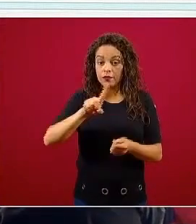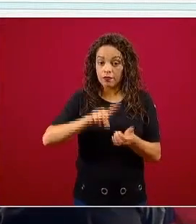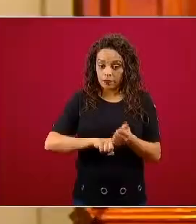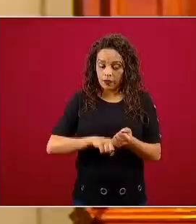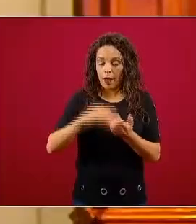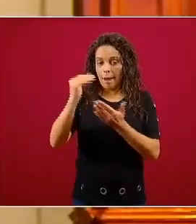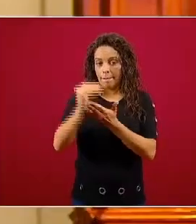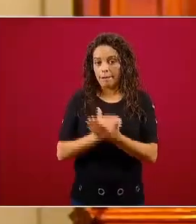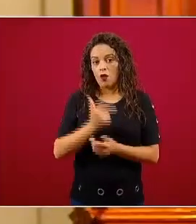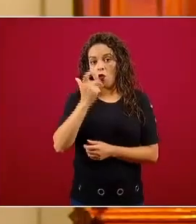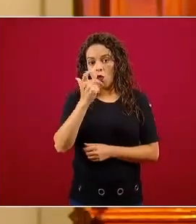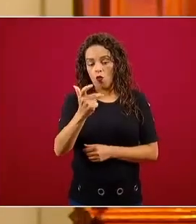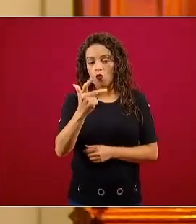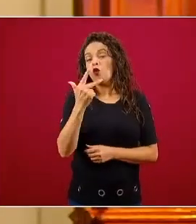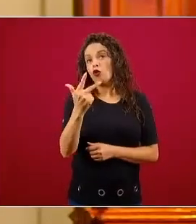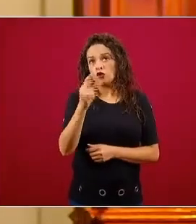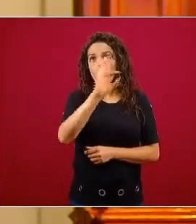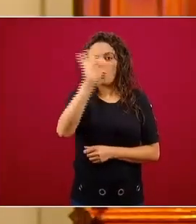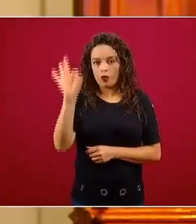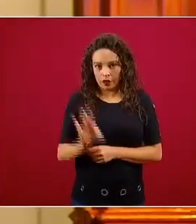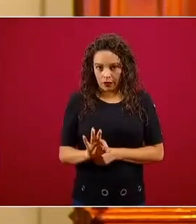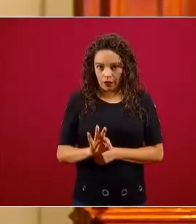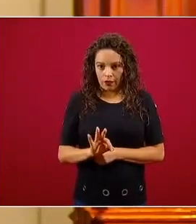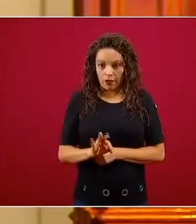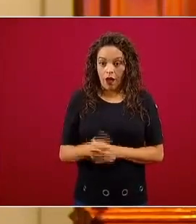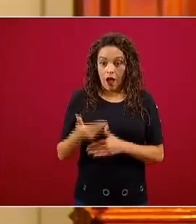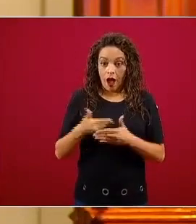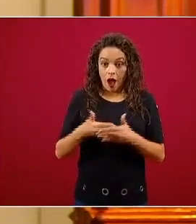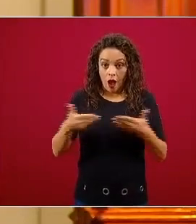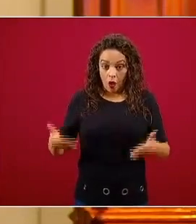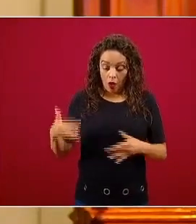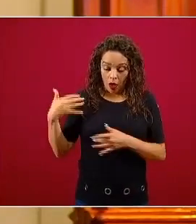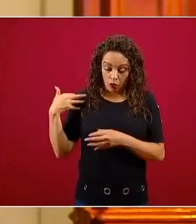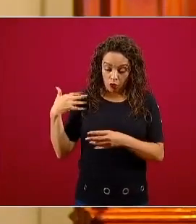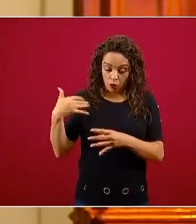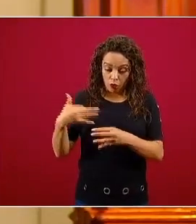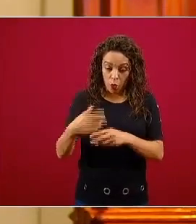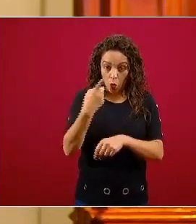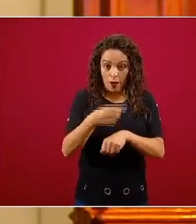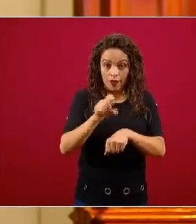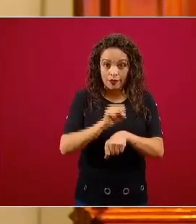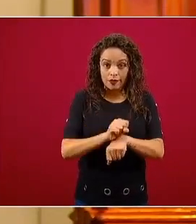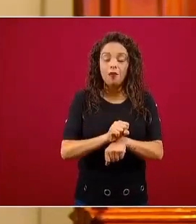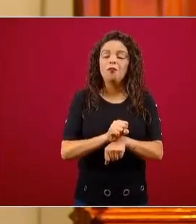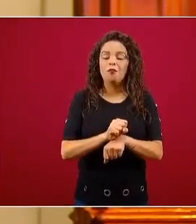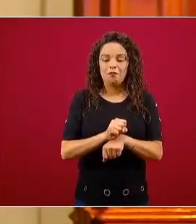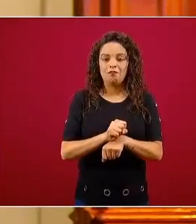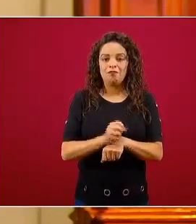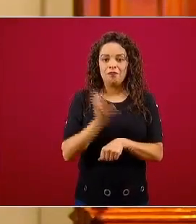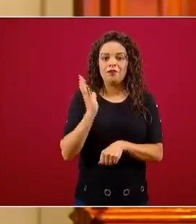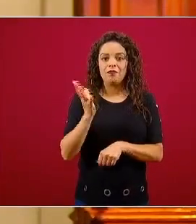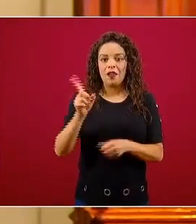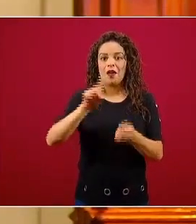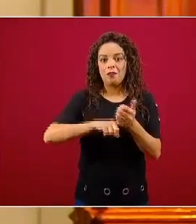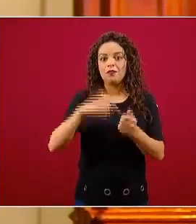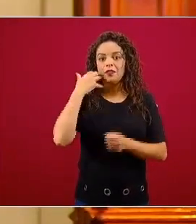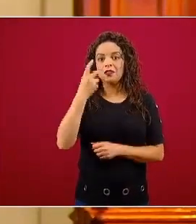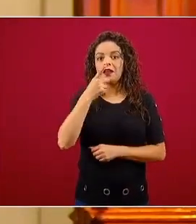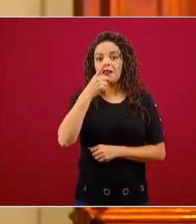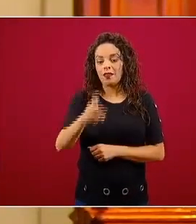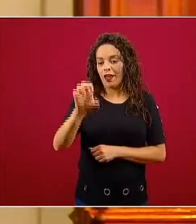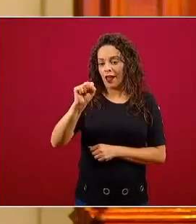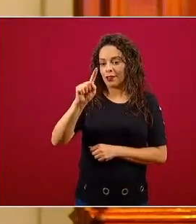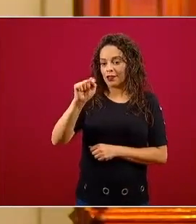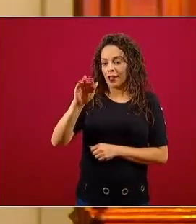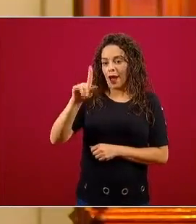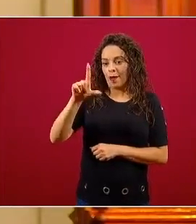menos 8%, que a lo largo de la semana terminó siendo de manera estable, es decir, en la meseta.